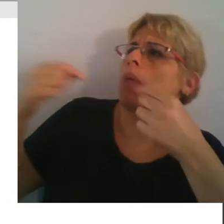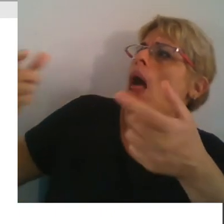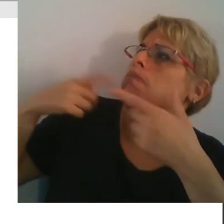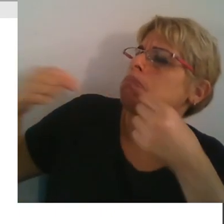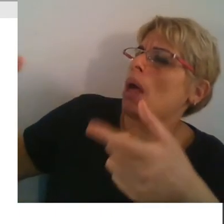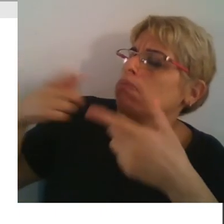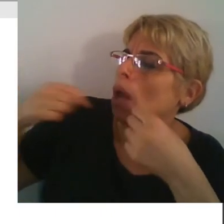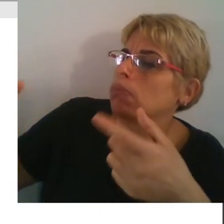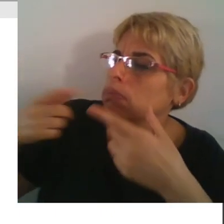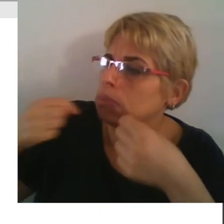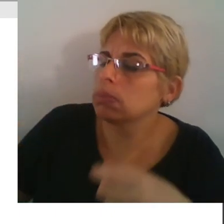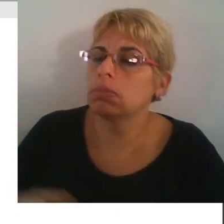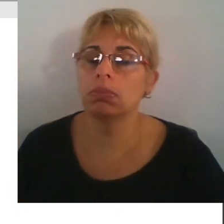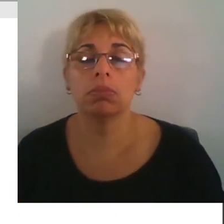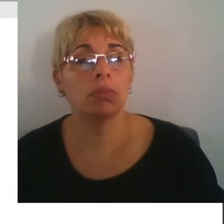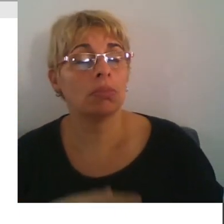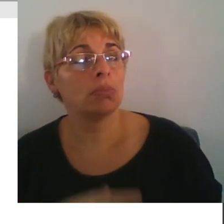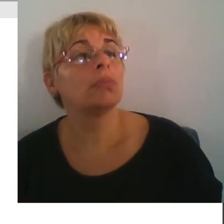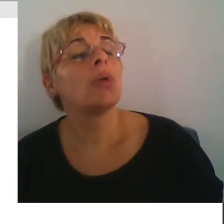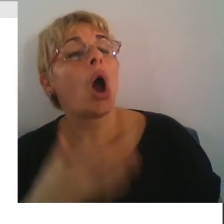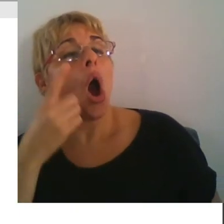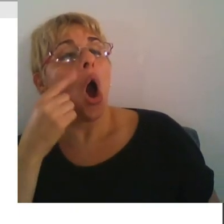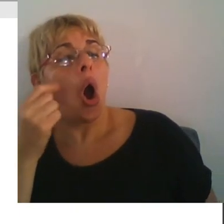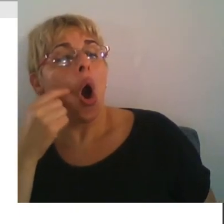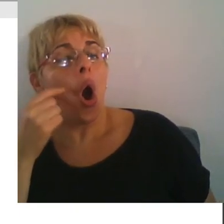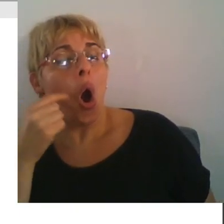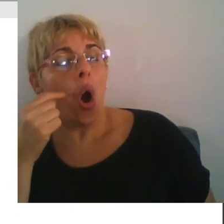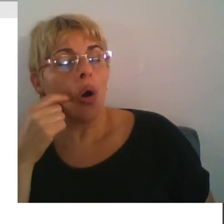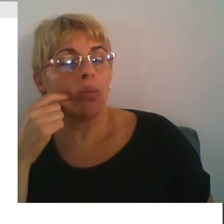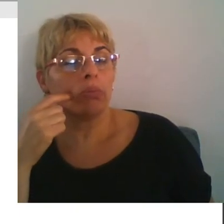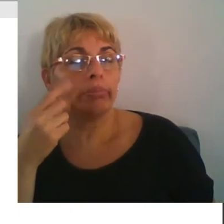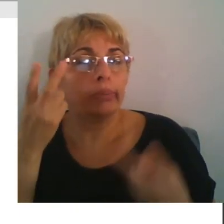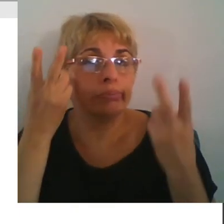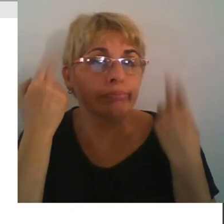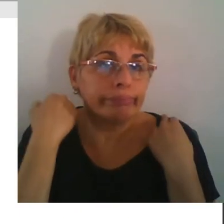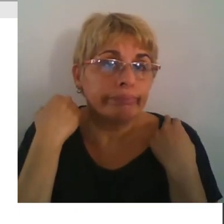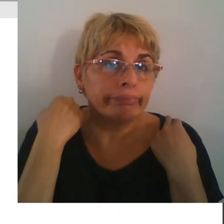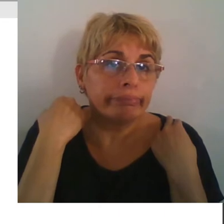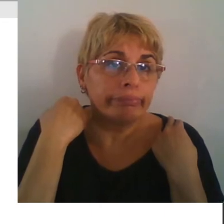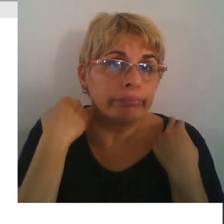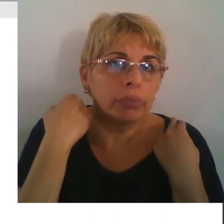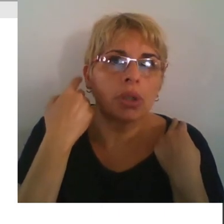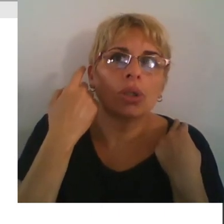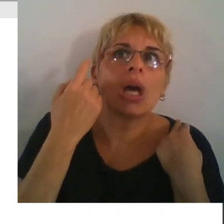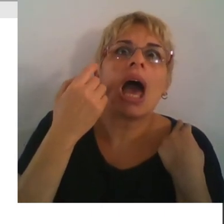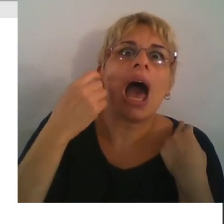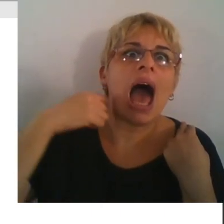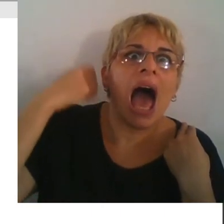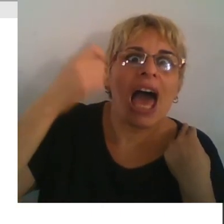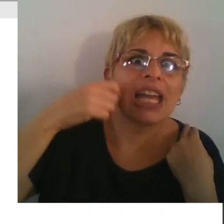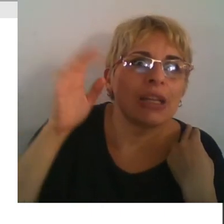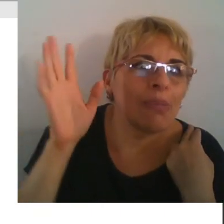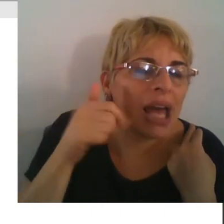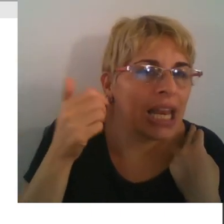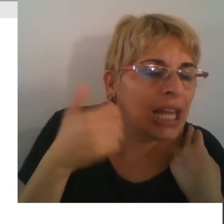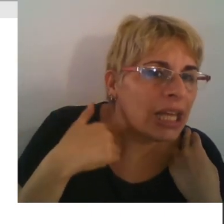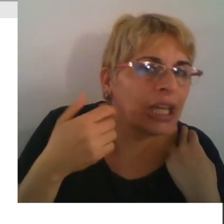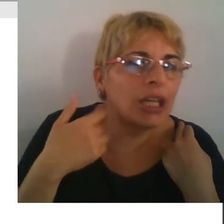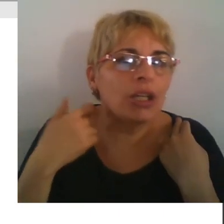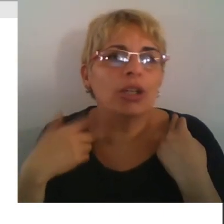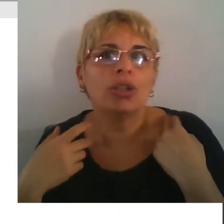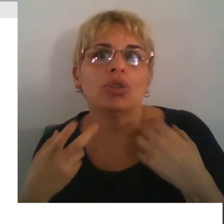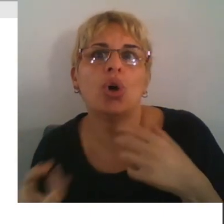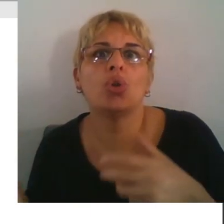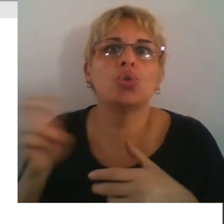Su reclamo cuando el dueño del circo se rindió. Todos los animales